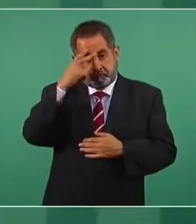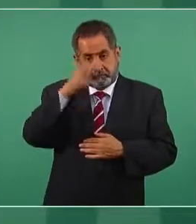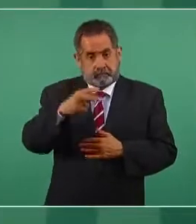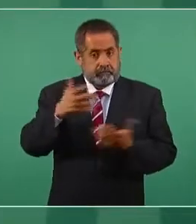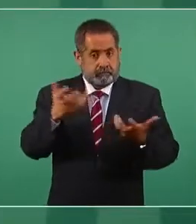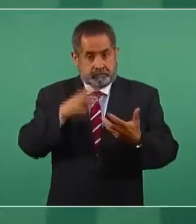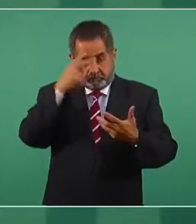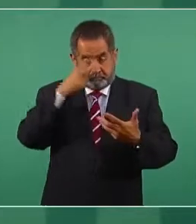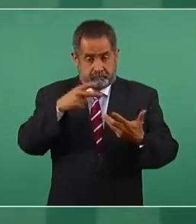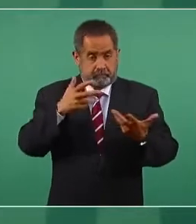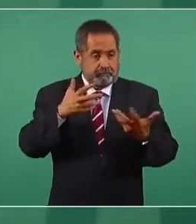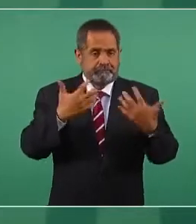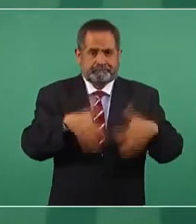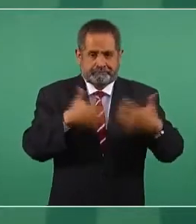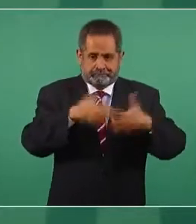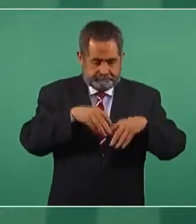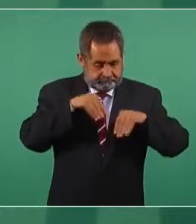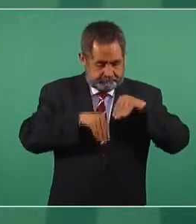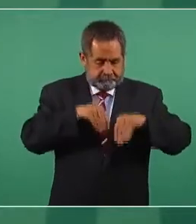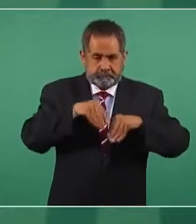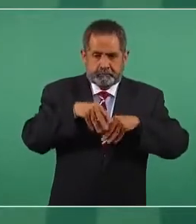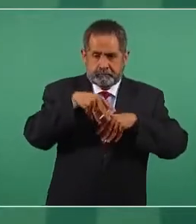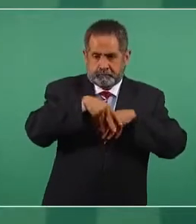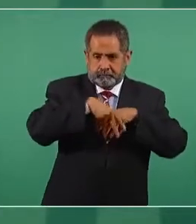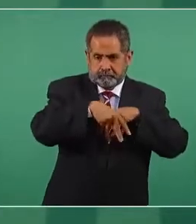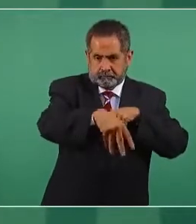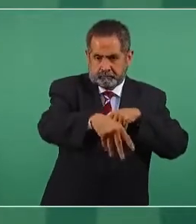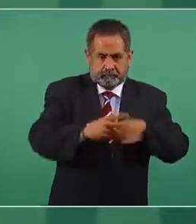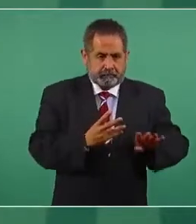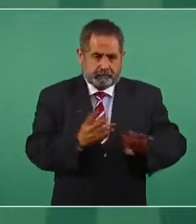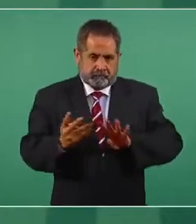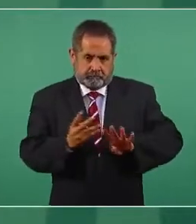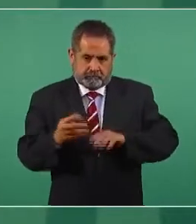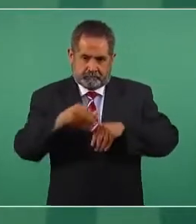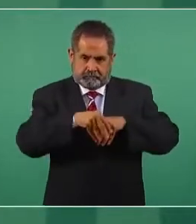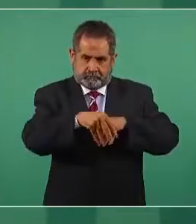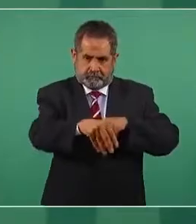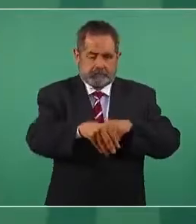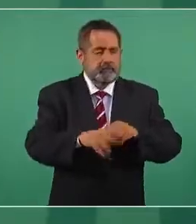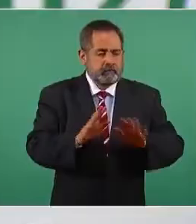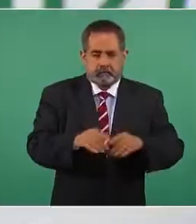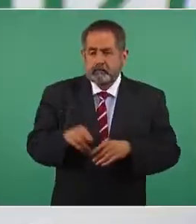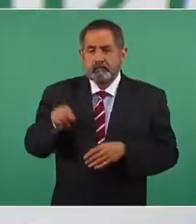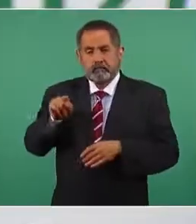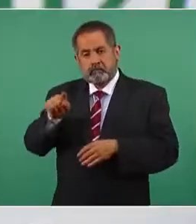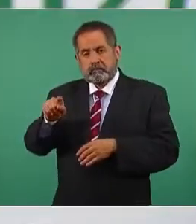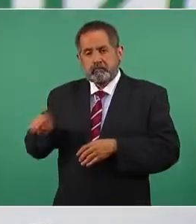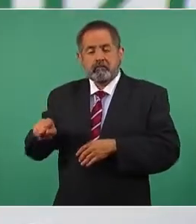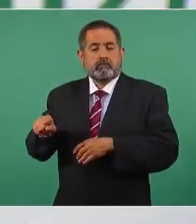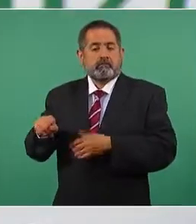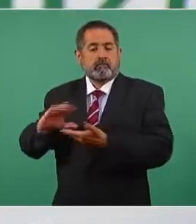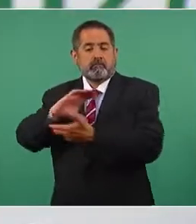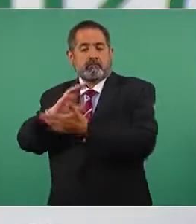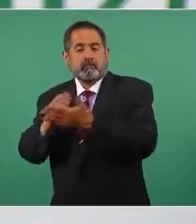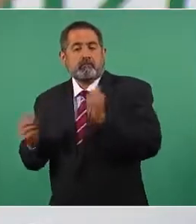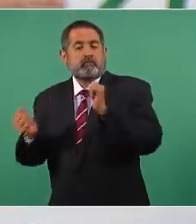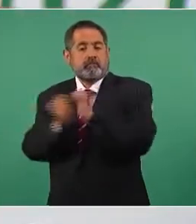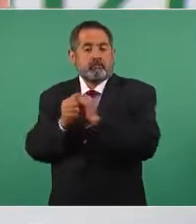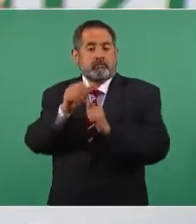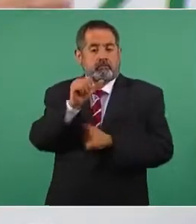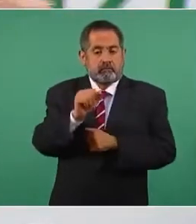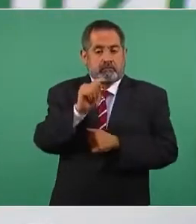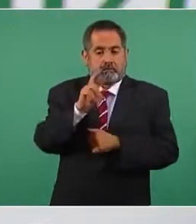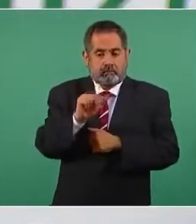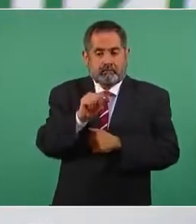está haciendo, como informamos. Hay una serie de contratos que tienen diferentes países con AstraZeneca,